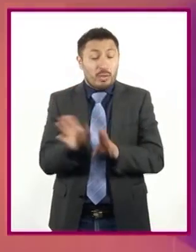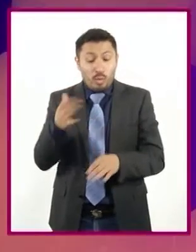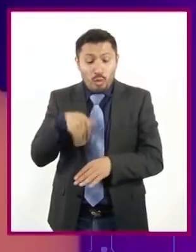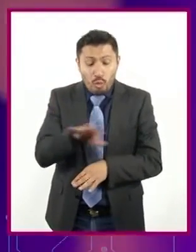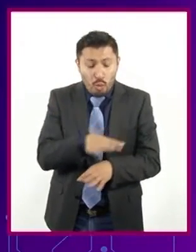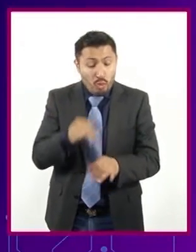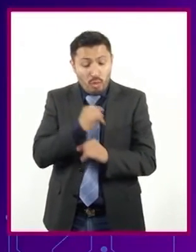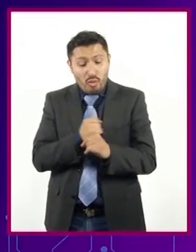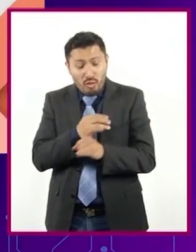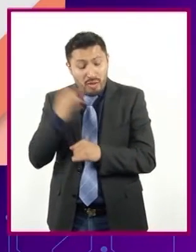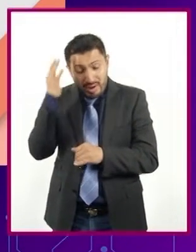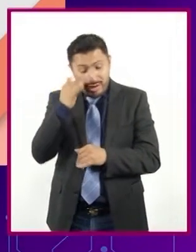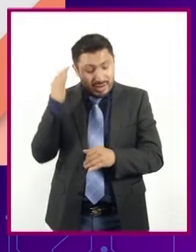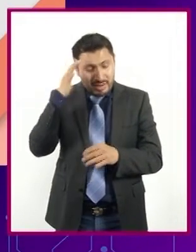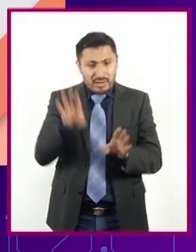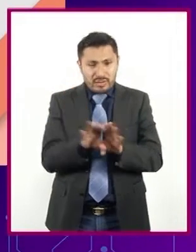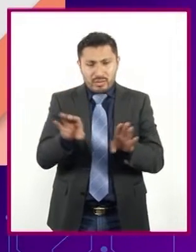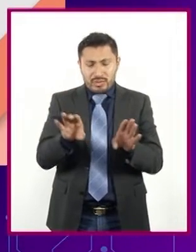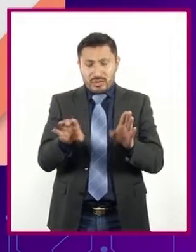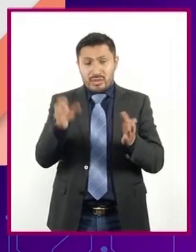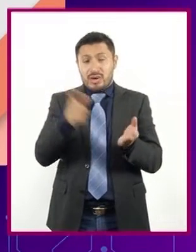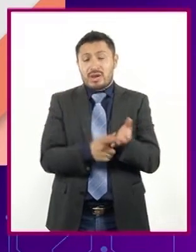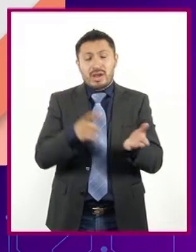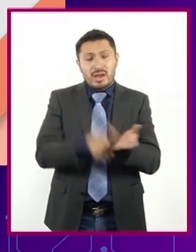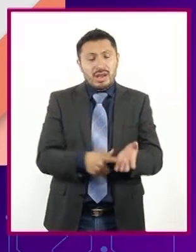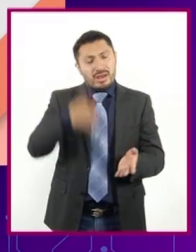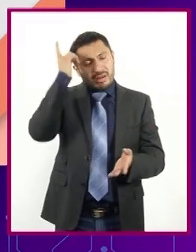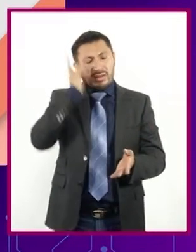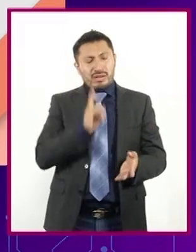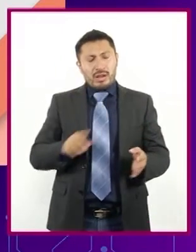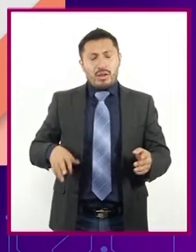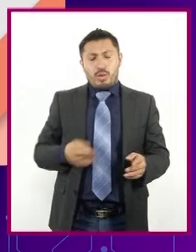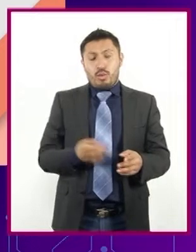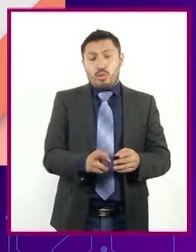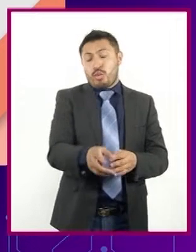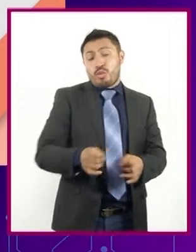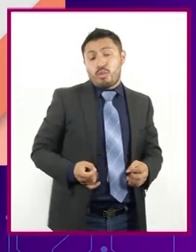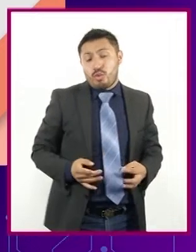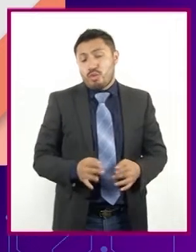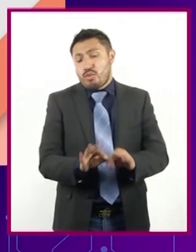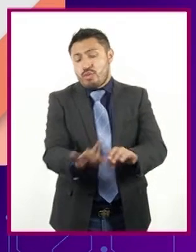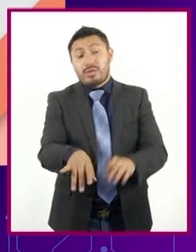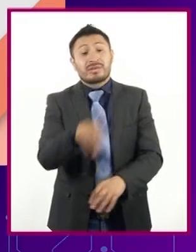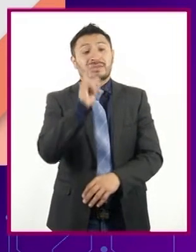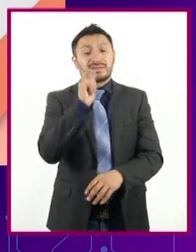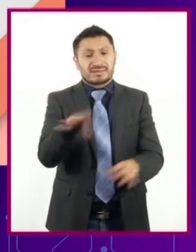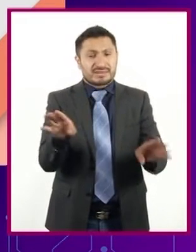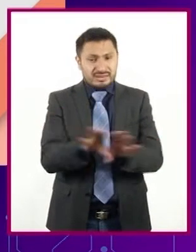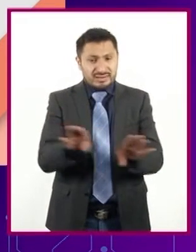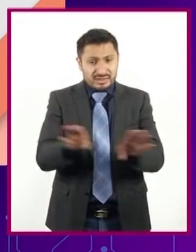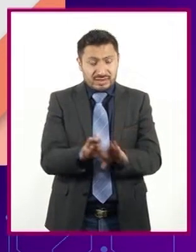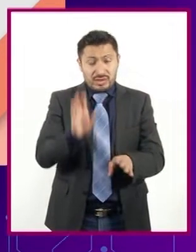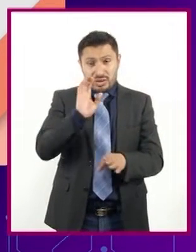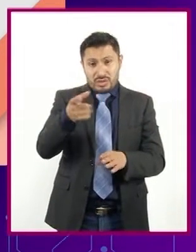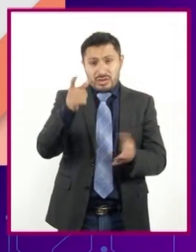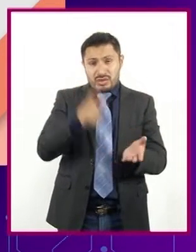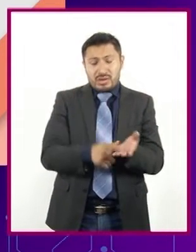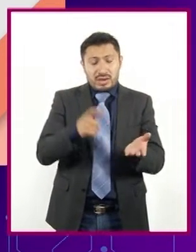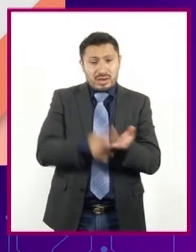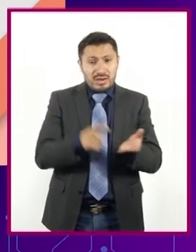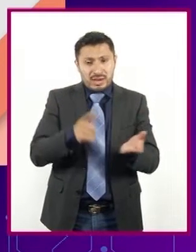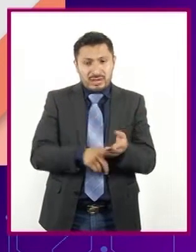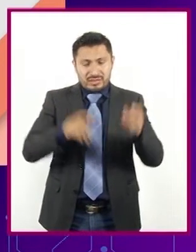ejemplo, el refrán "camarón que se duerme se lo lleva la corriente", en el sentido explícito, explica que cuando un camarón